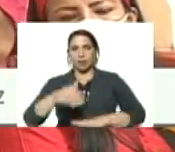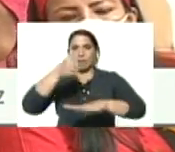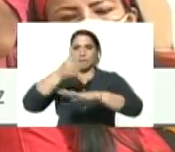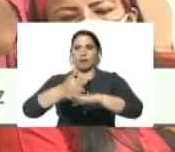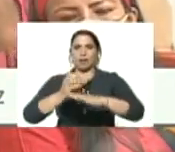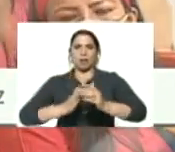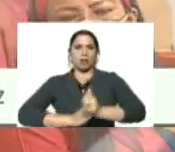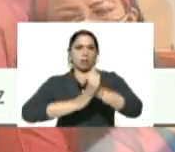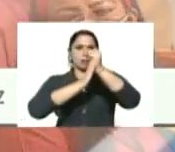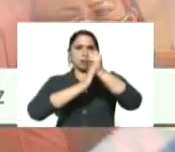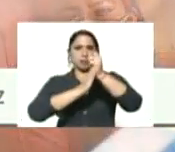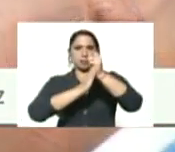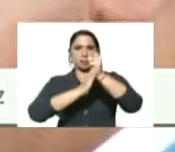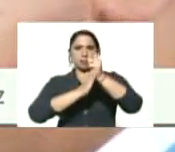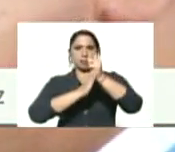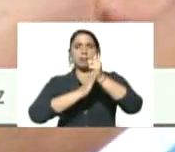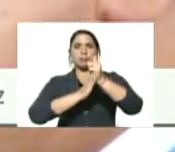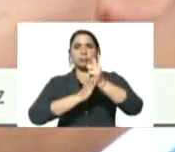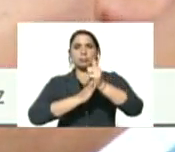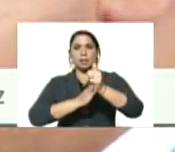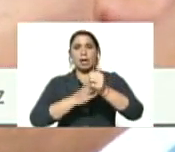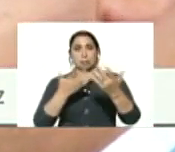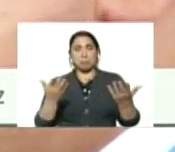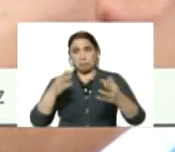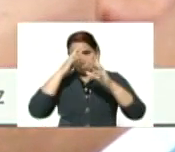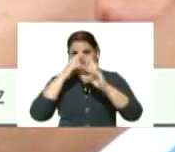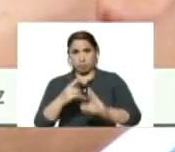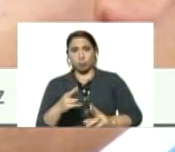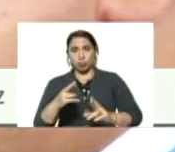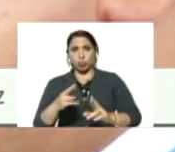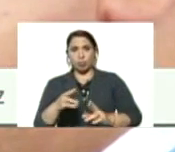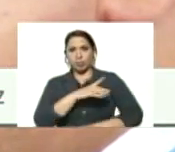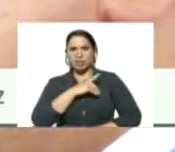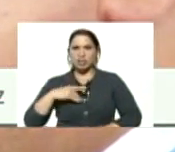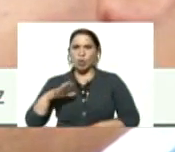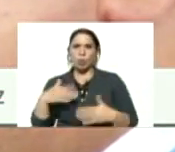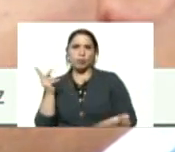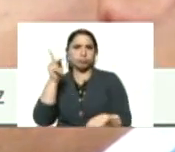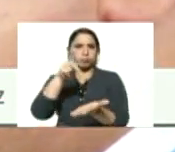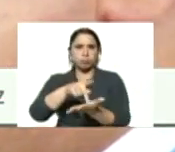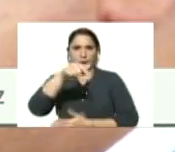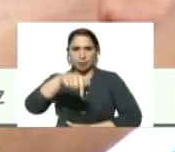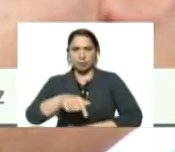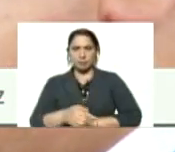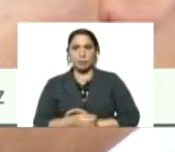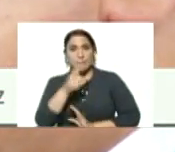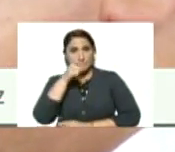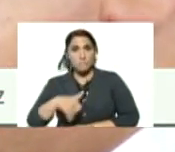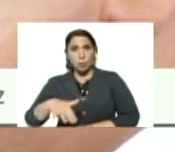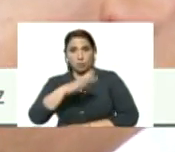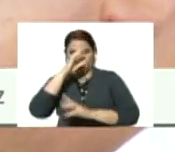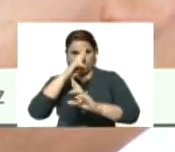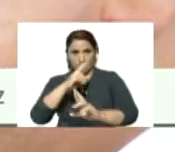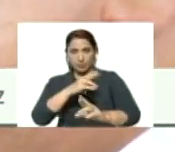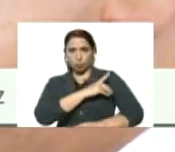Se cumplió su deseo cuando lo traíamos para acá. el pueblo le cumplió su